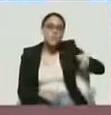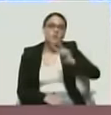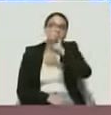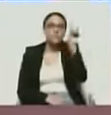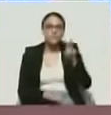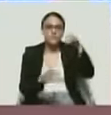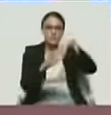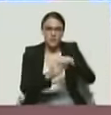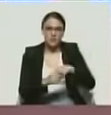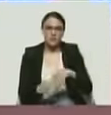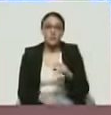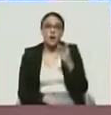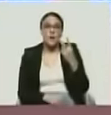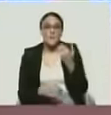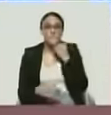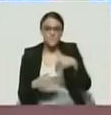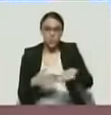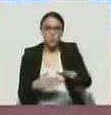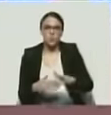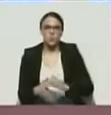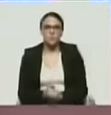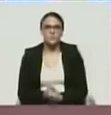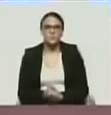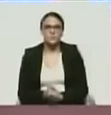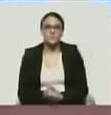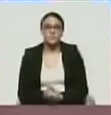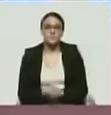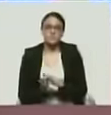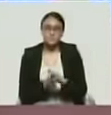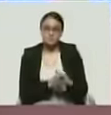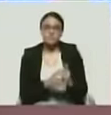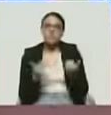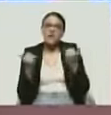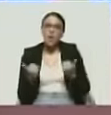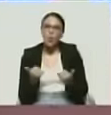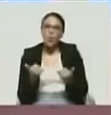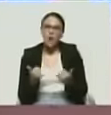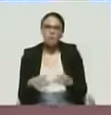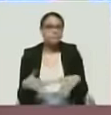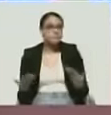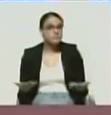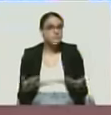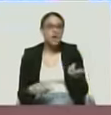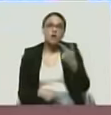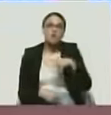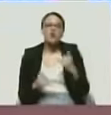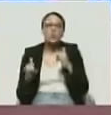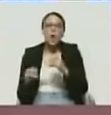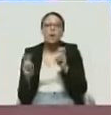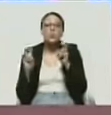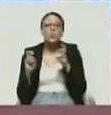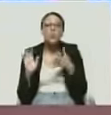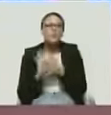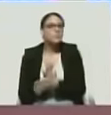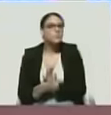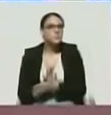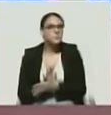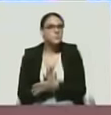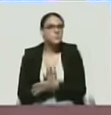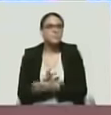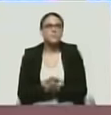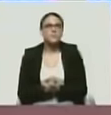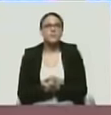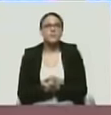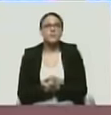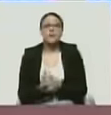año 2024. Pero ahora tenemos un elemento novedoso y es que esta